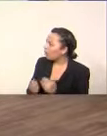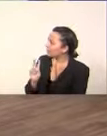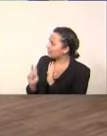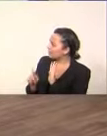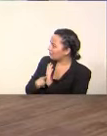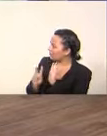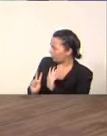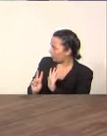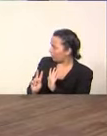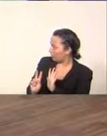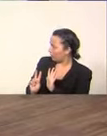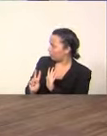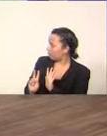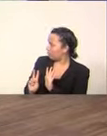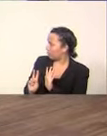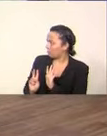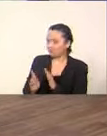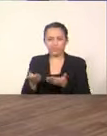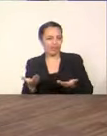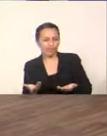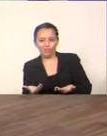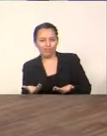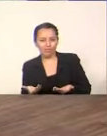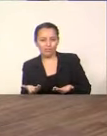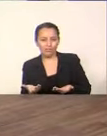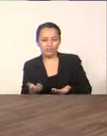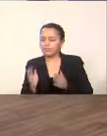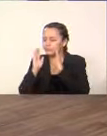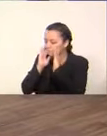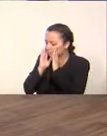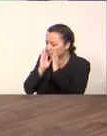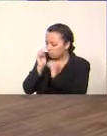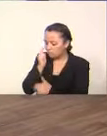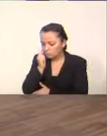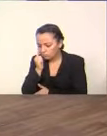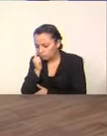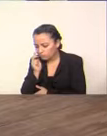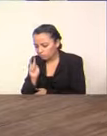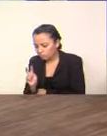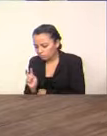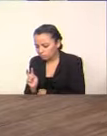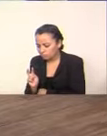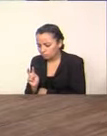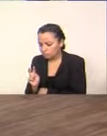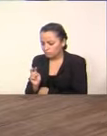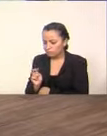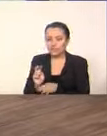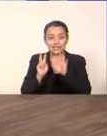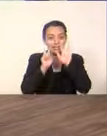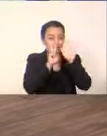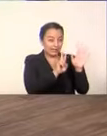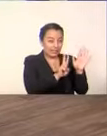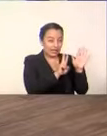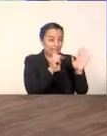7. ¿Cómo es eso? A ver, si lo intento ver con manzanitas, lapiceros. Si tengo 7 lapiceros y